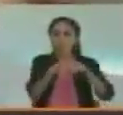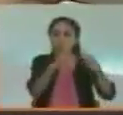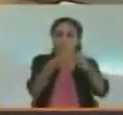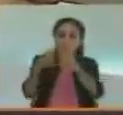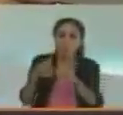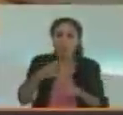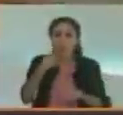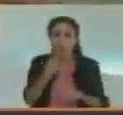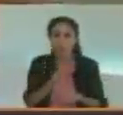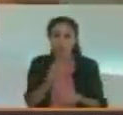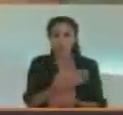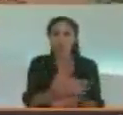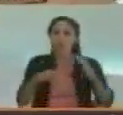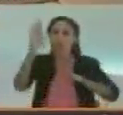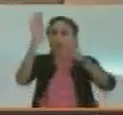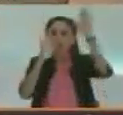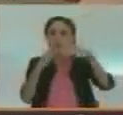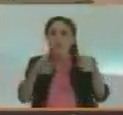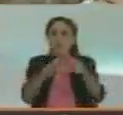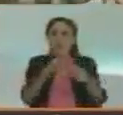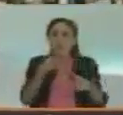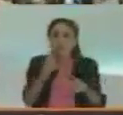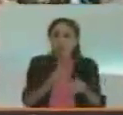Levanten la mano la UVC.